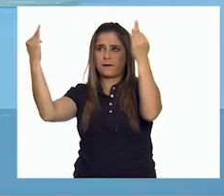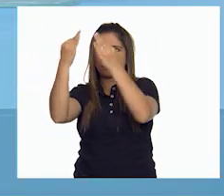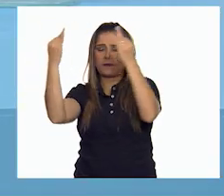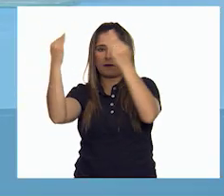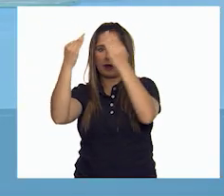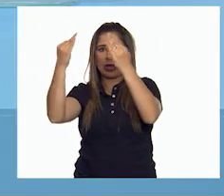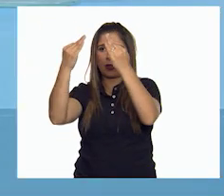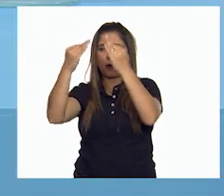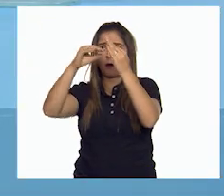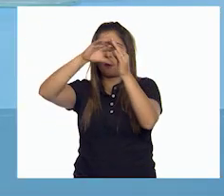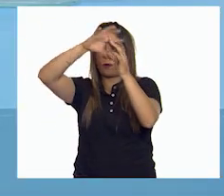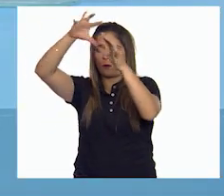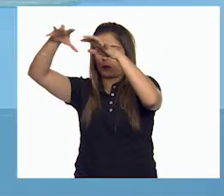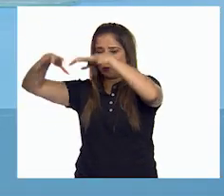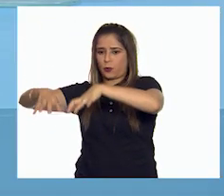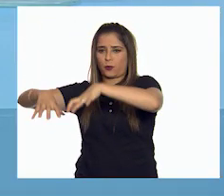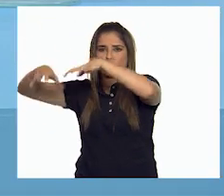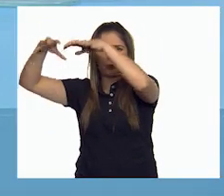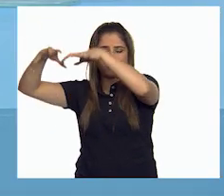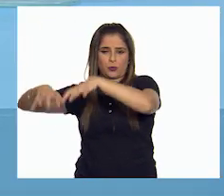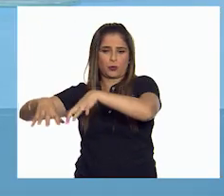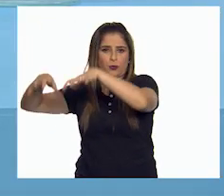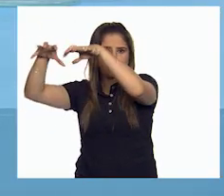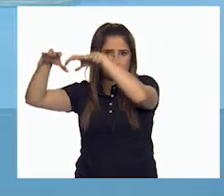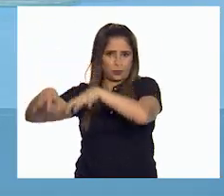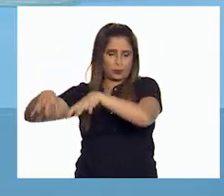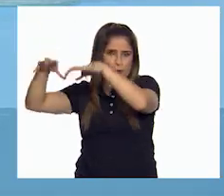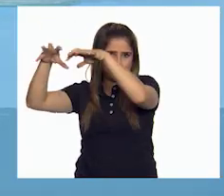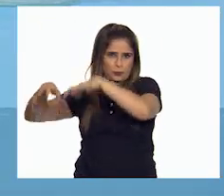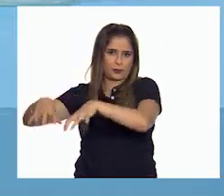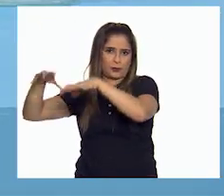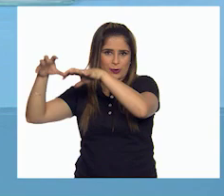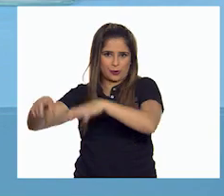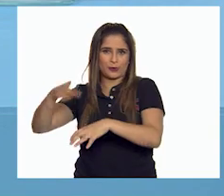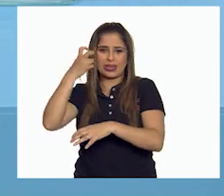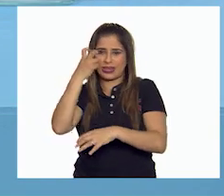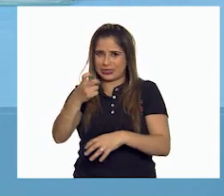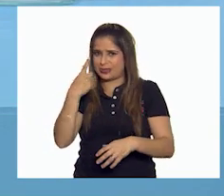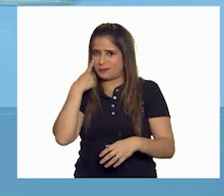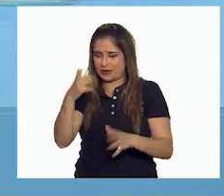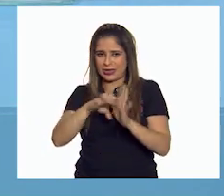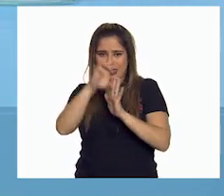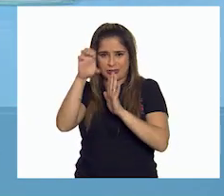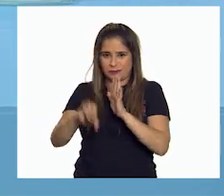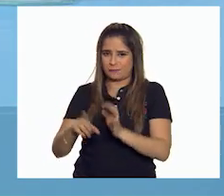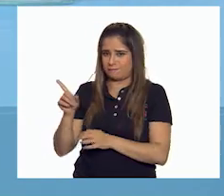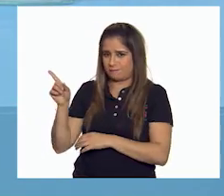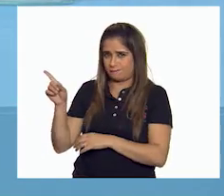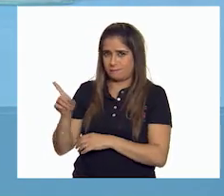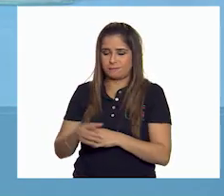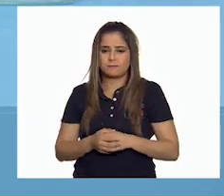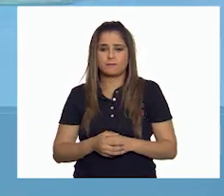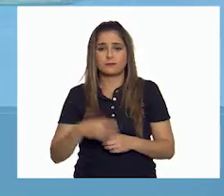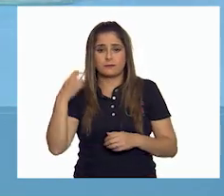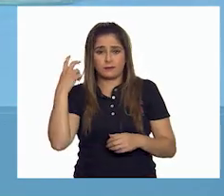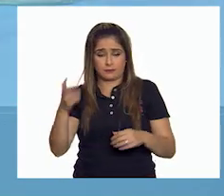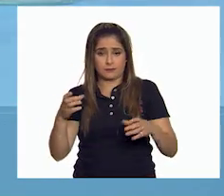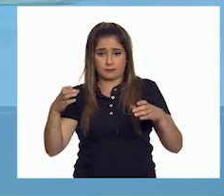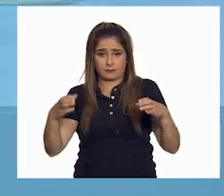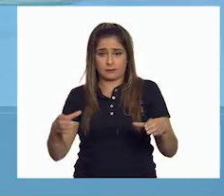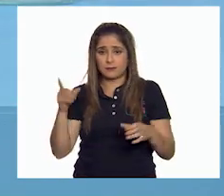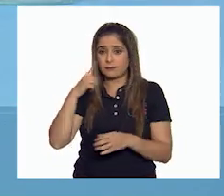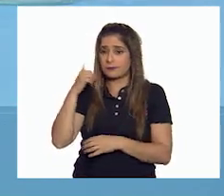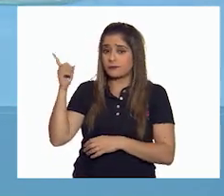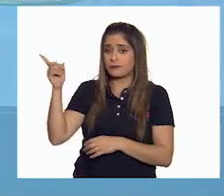formando gotas de agua líquida que van a representar las nubes. En este que ya teníamos desde que empezamos la clase, ya